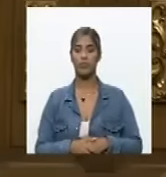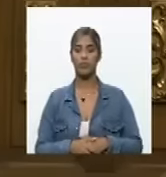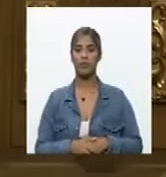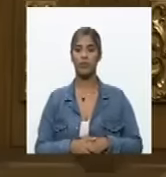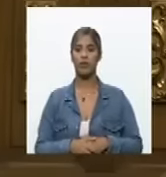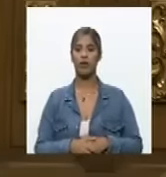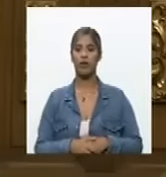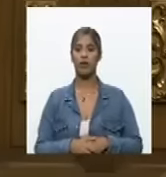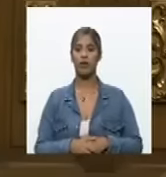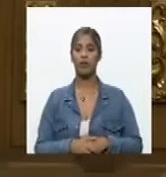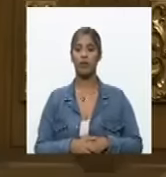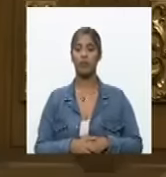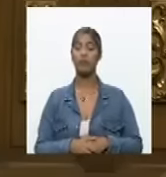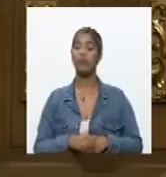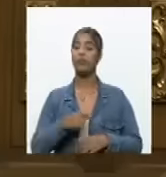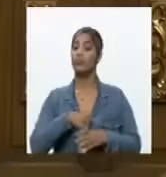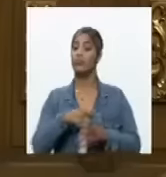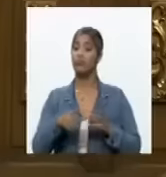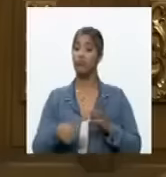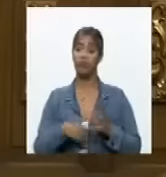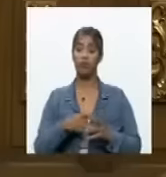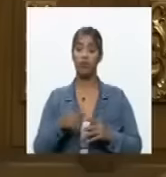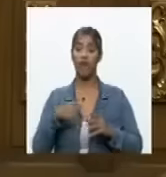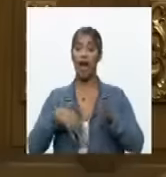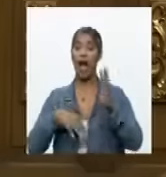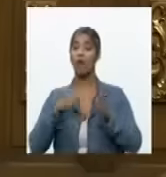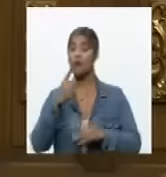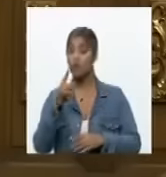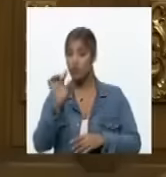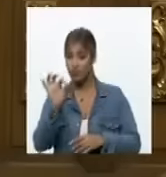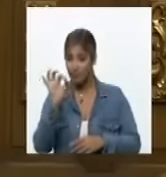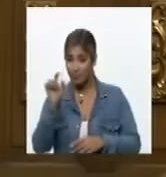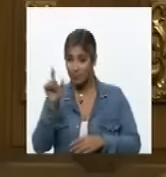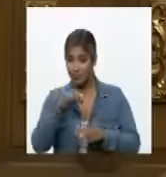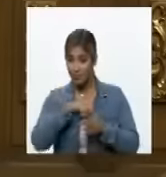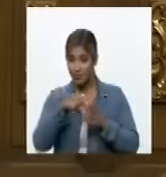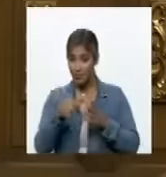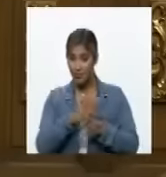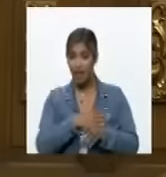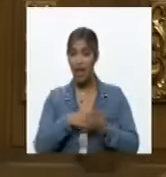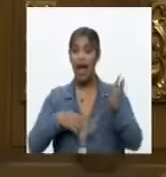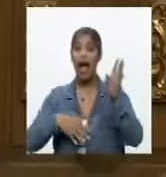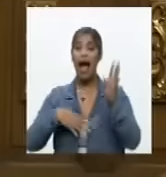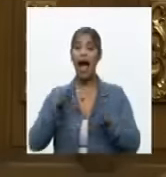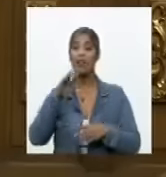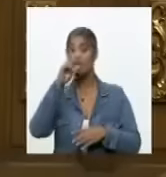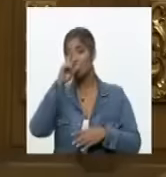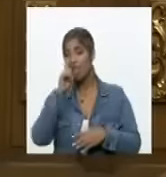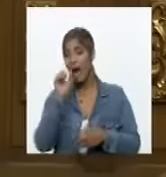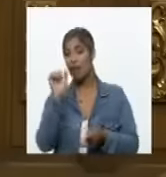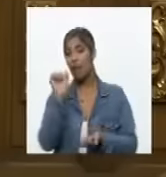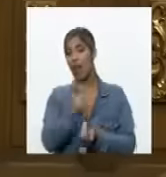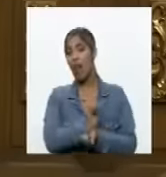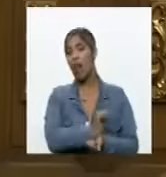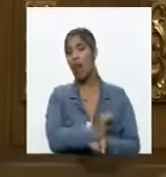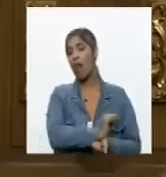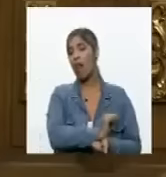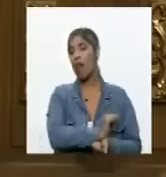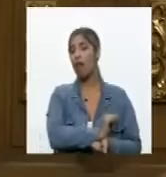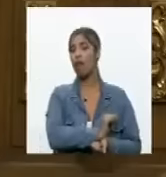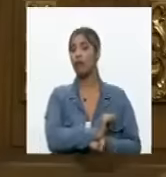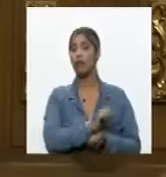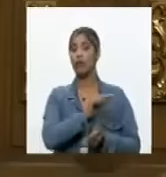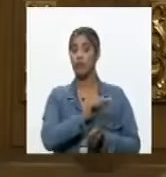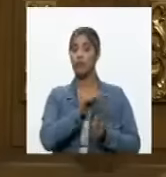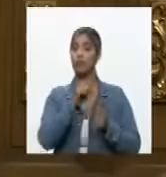Montes Beltrán estuvo 14 años preso. Era el preso más viejo de la democracia representativa. Y